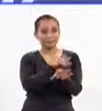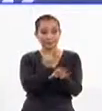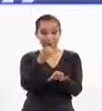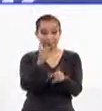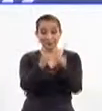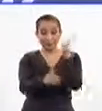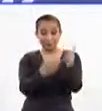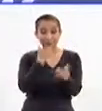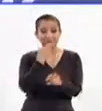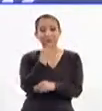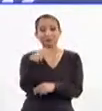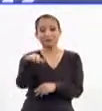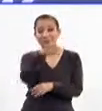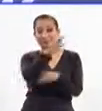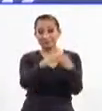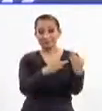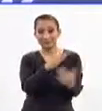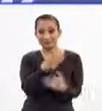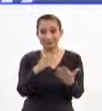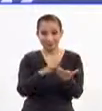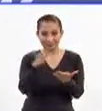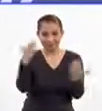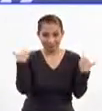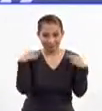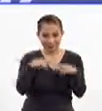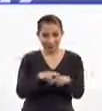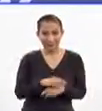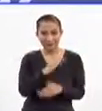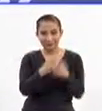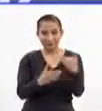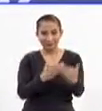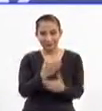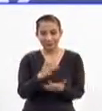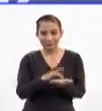que esta charla será muy útil para todos los Gracias, maestro. mexicanos. Gracias. Gracias a Nos vemos todos pronto. ustedes. Gracias. Nos Muchas vemos muy gracias. pronto.